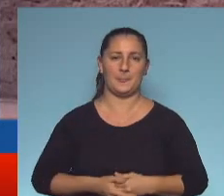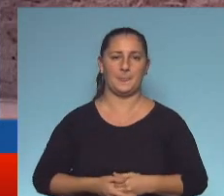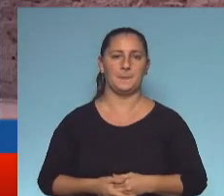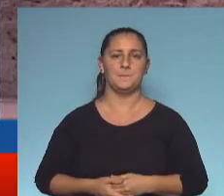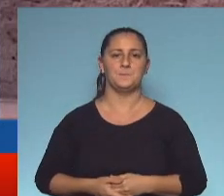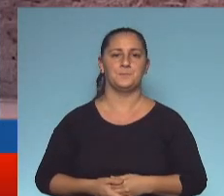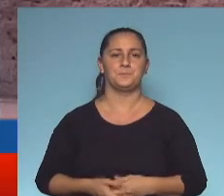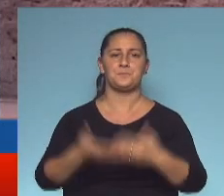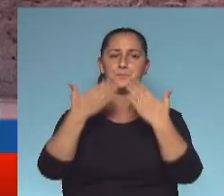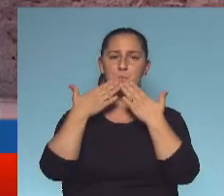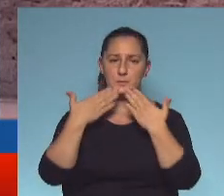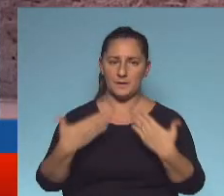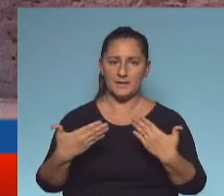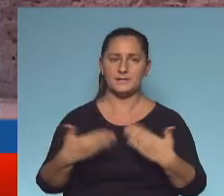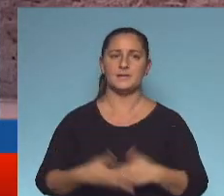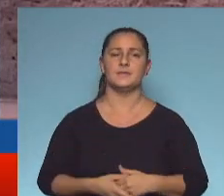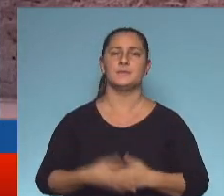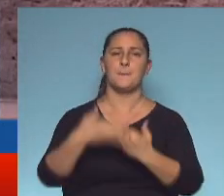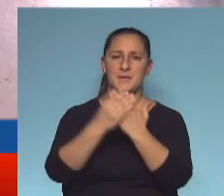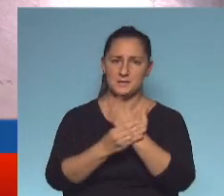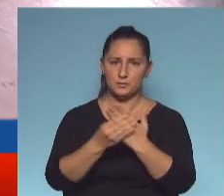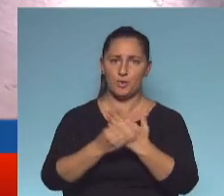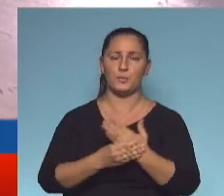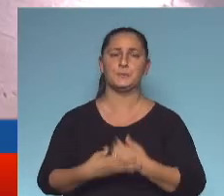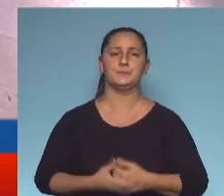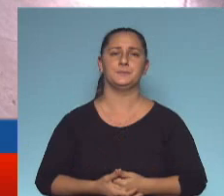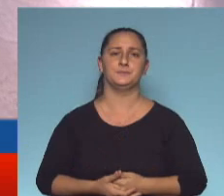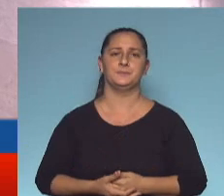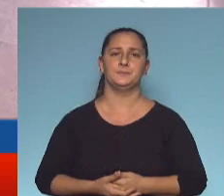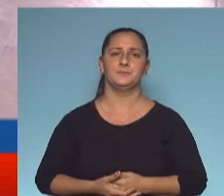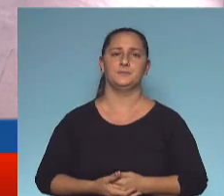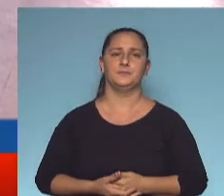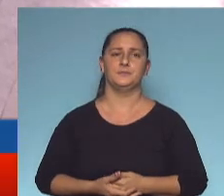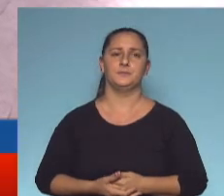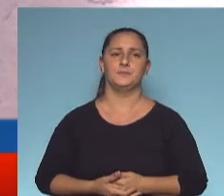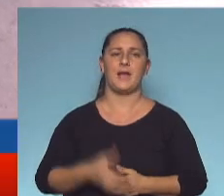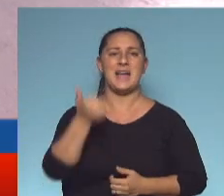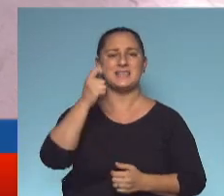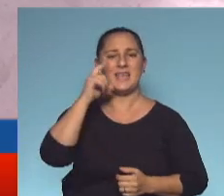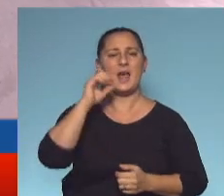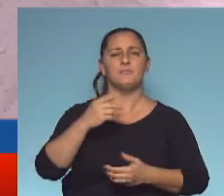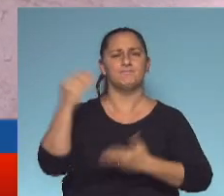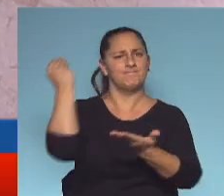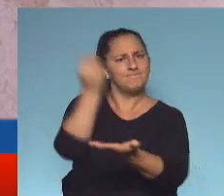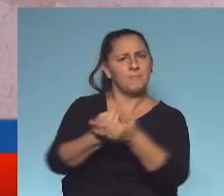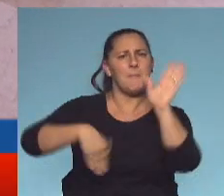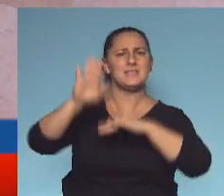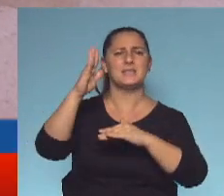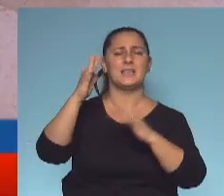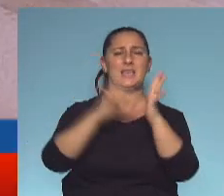Bueno, muchísimas gracias, ministro. ACIERA representa más de 15.000